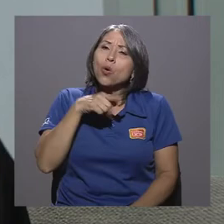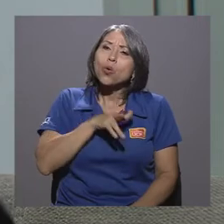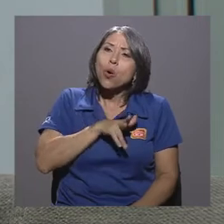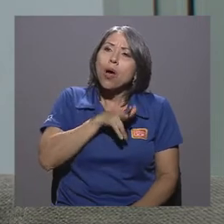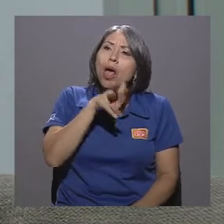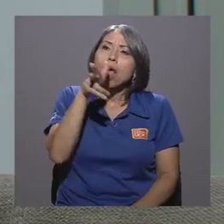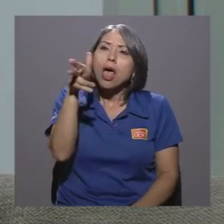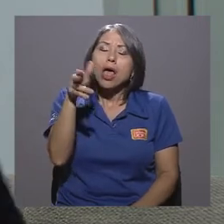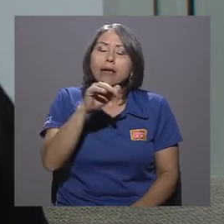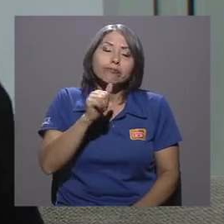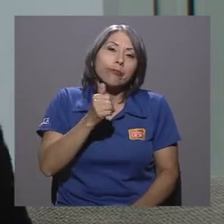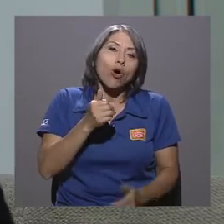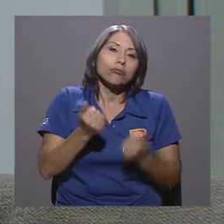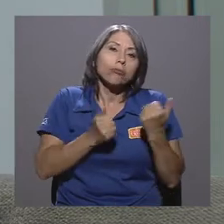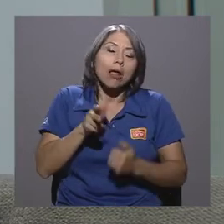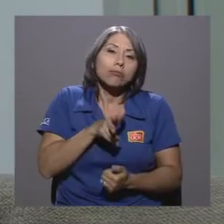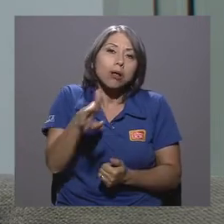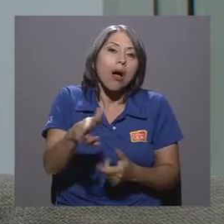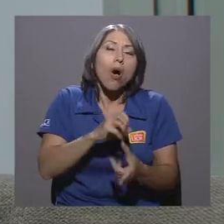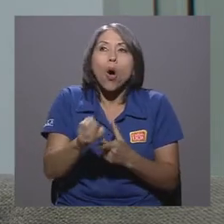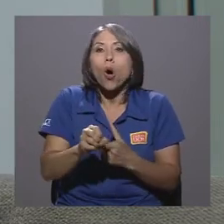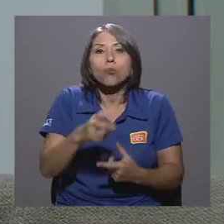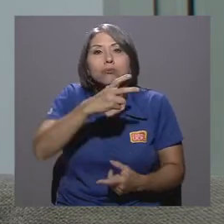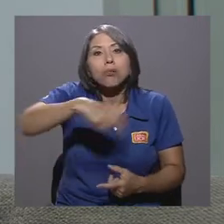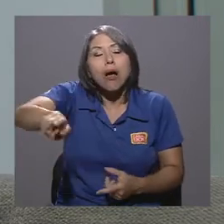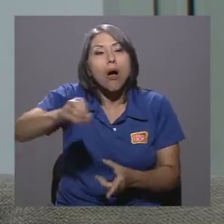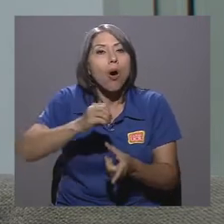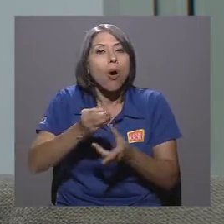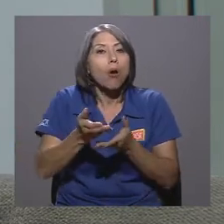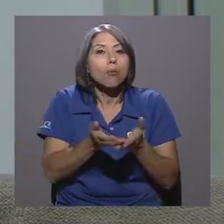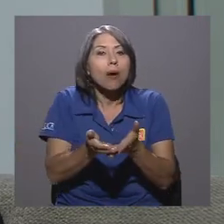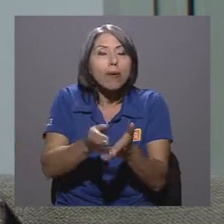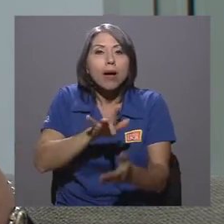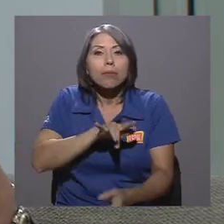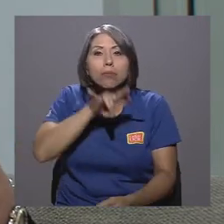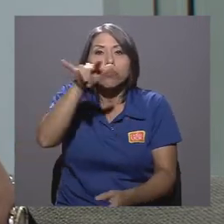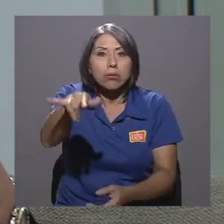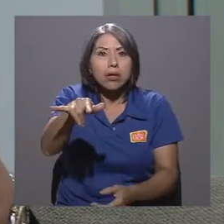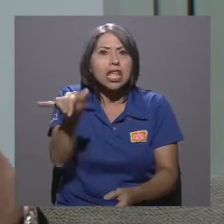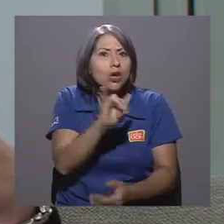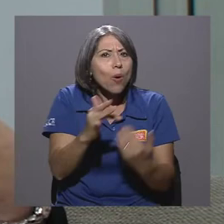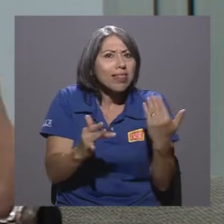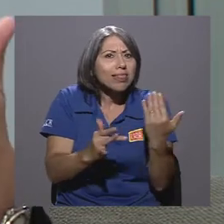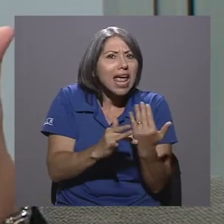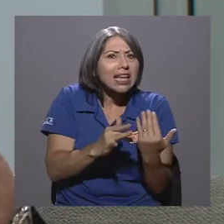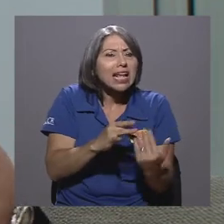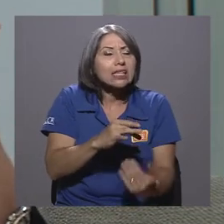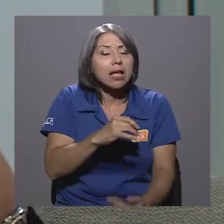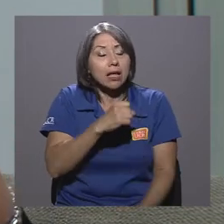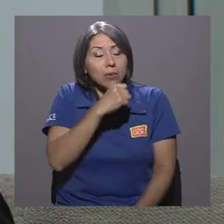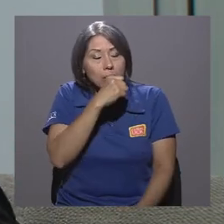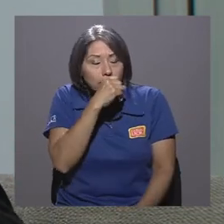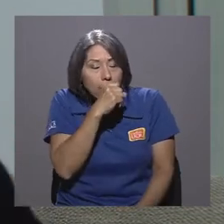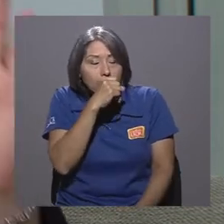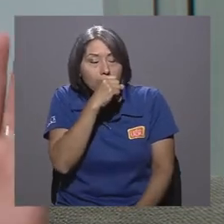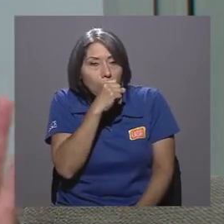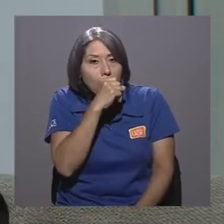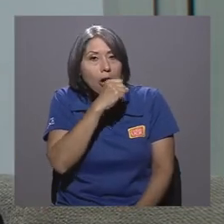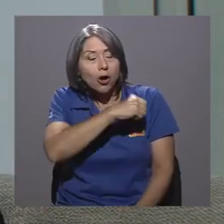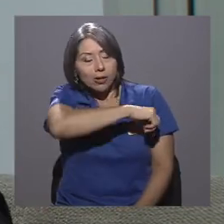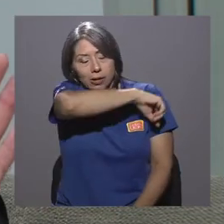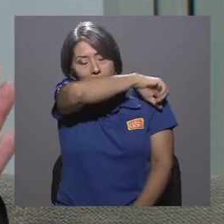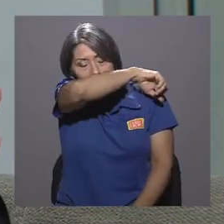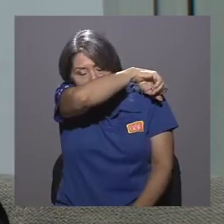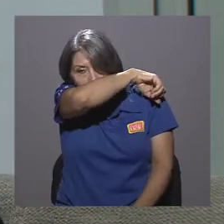manos con técnicas y todo, si estornudo, etcétera. También es una excelente costumbre averiguar, si yo voy a viajar, cuáles son